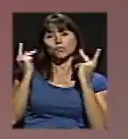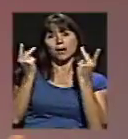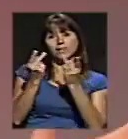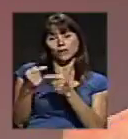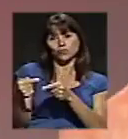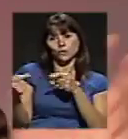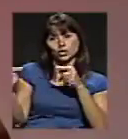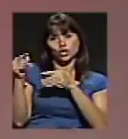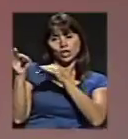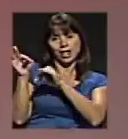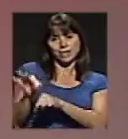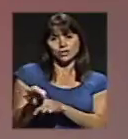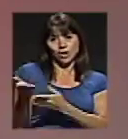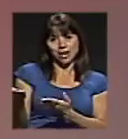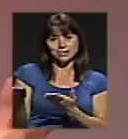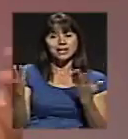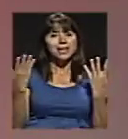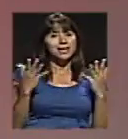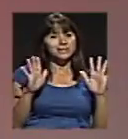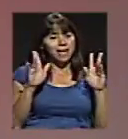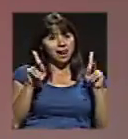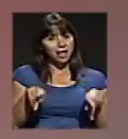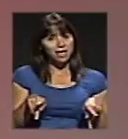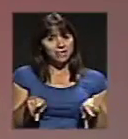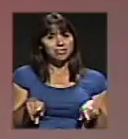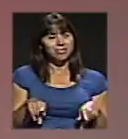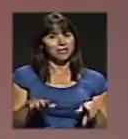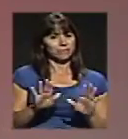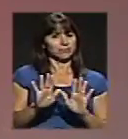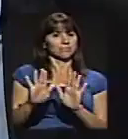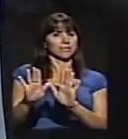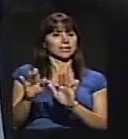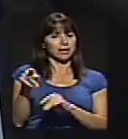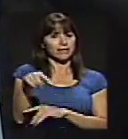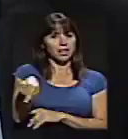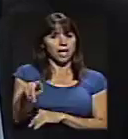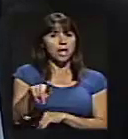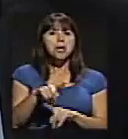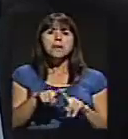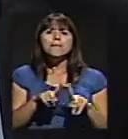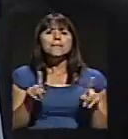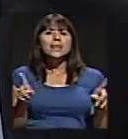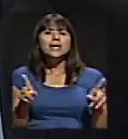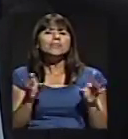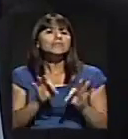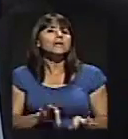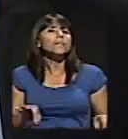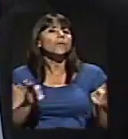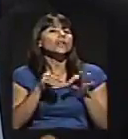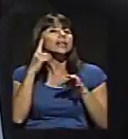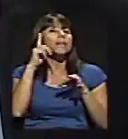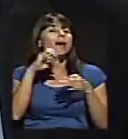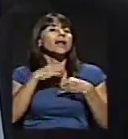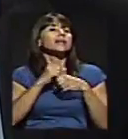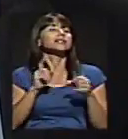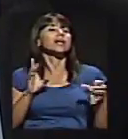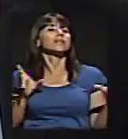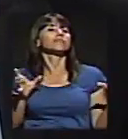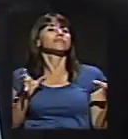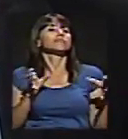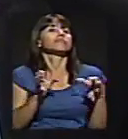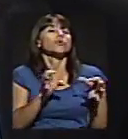que ya, digamos, más bien la gente los está rechazando. Pero en todo caso, la clave para una coalición es que haya un